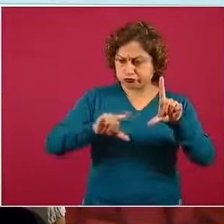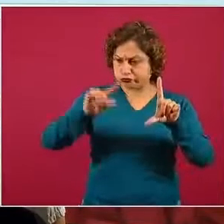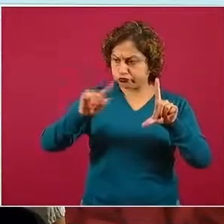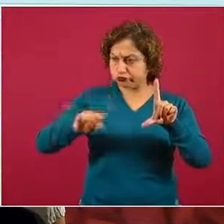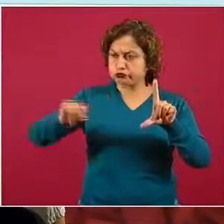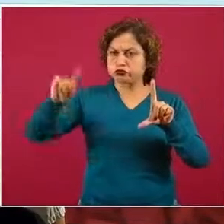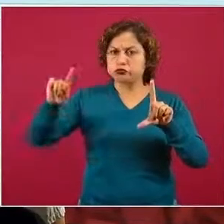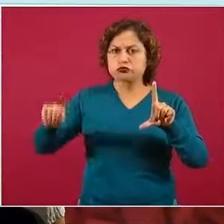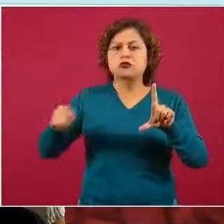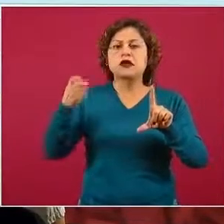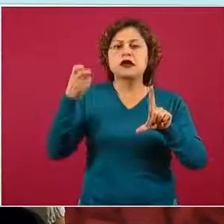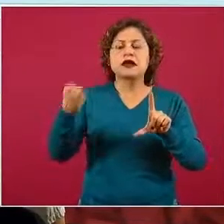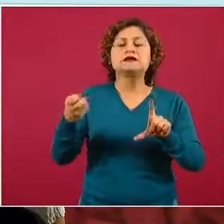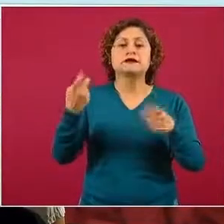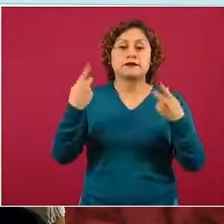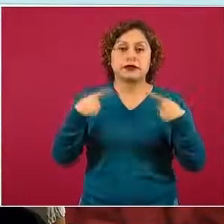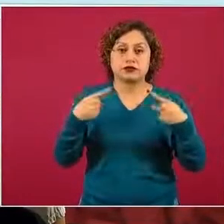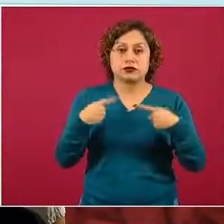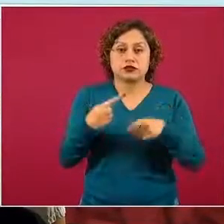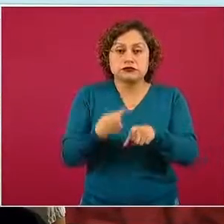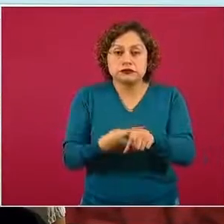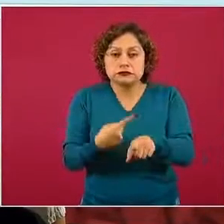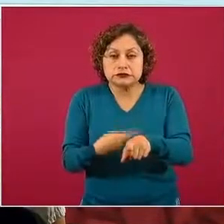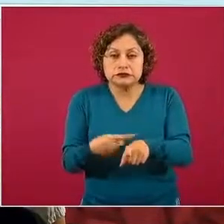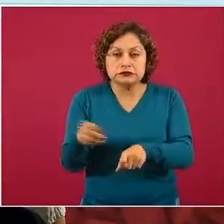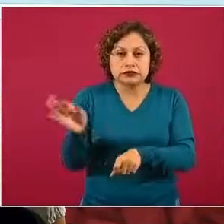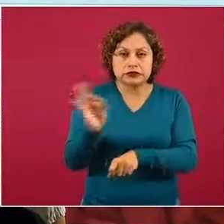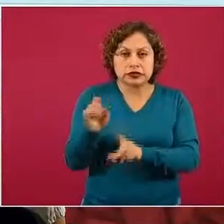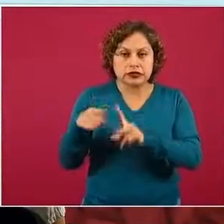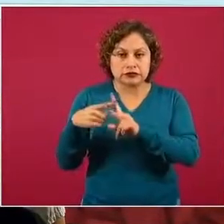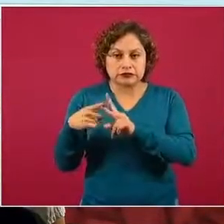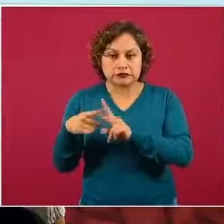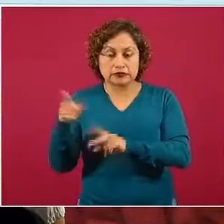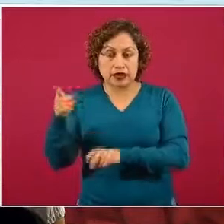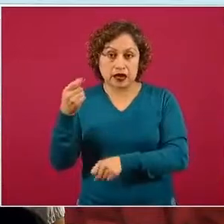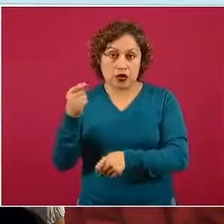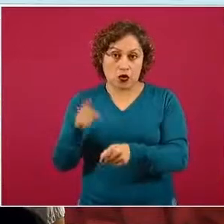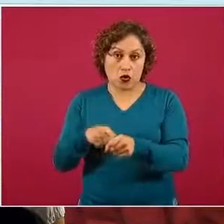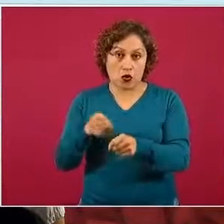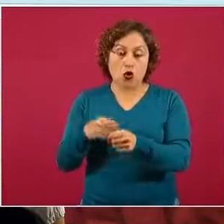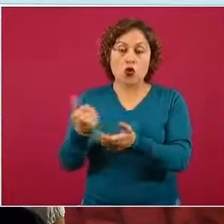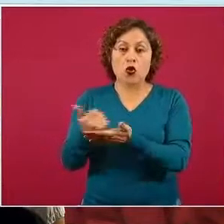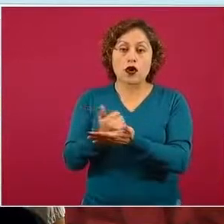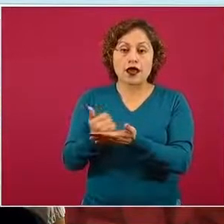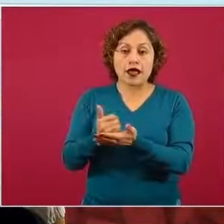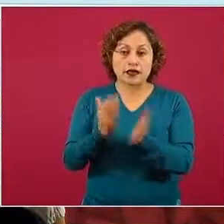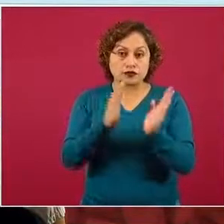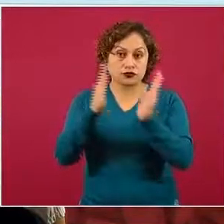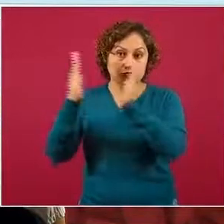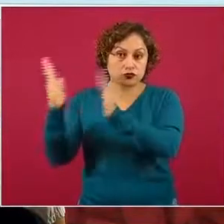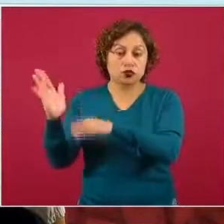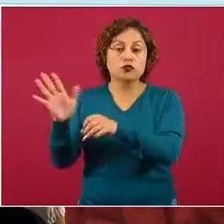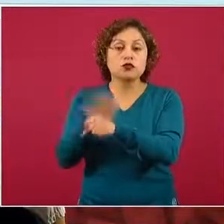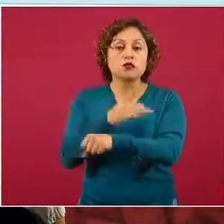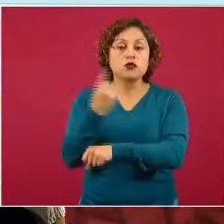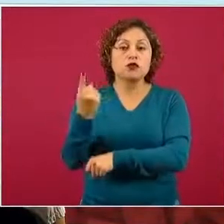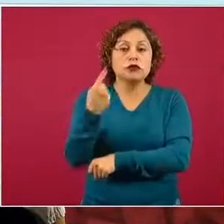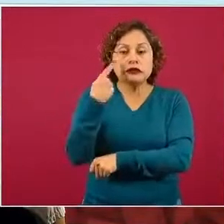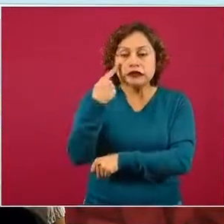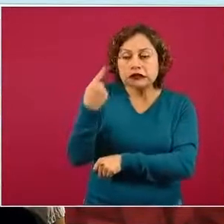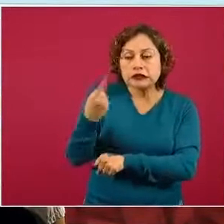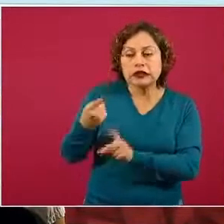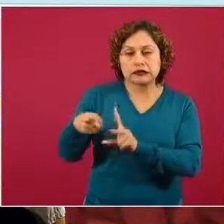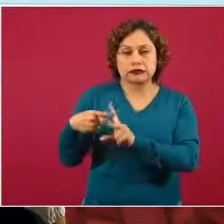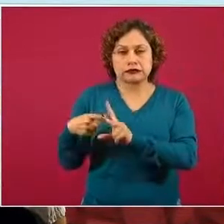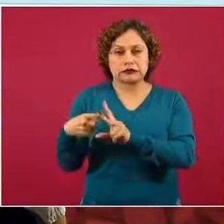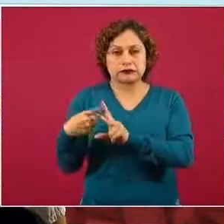es precisamente la curva de color azul que tenemos en la parte superior. Le decimos estimados porque tomamos todos los casos que ya están